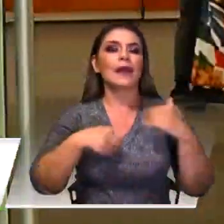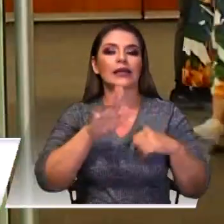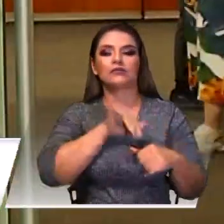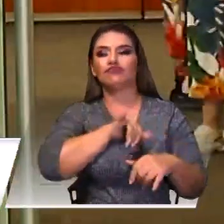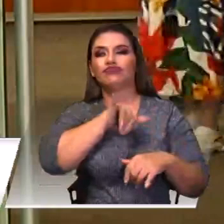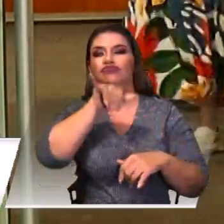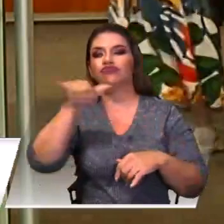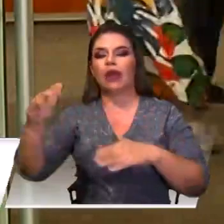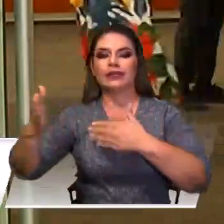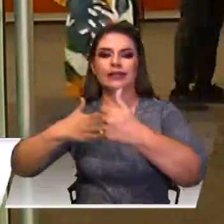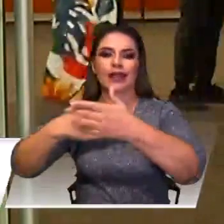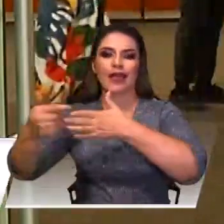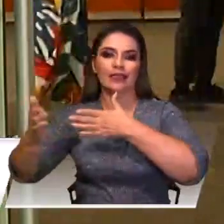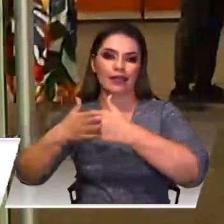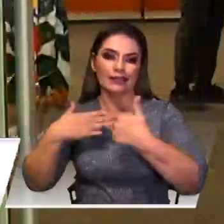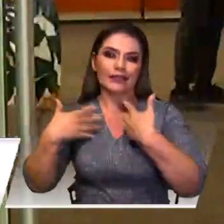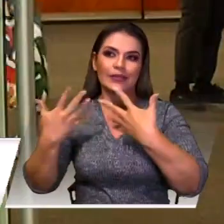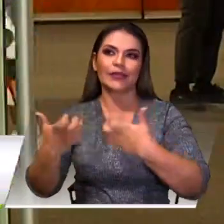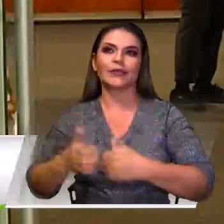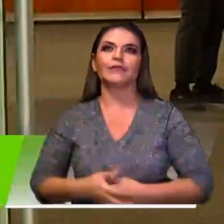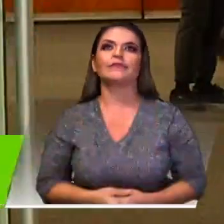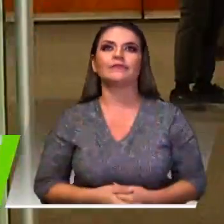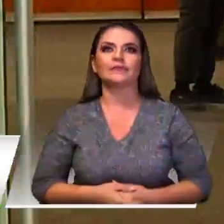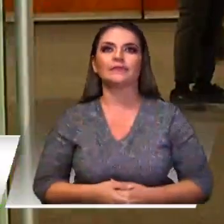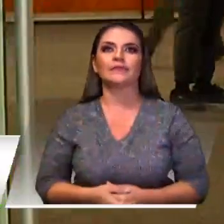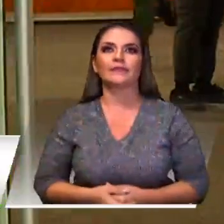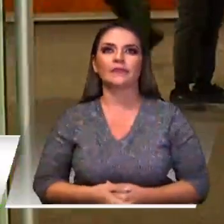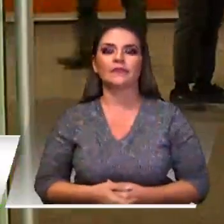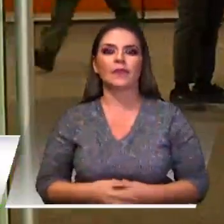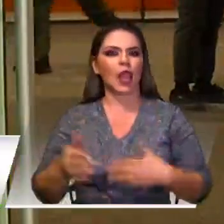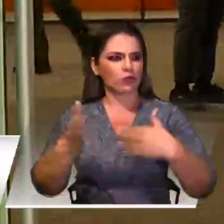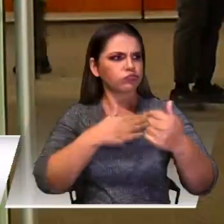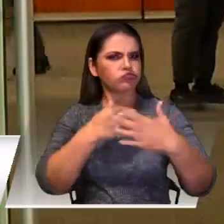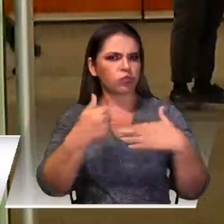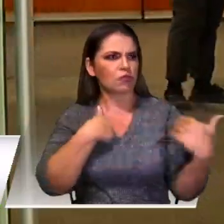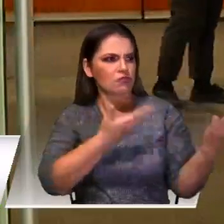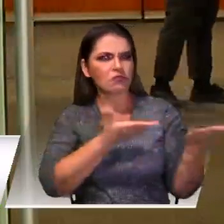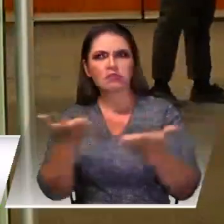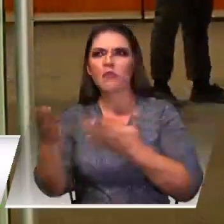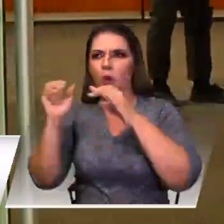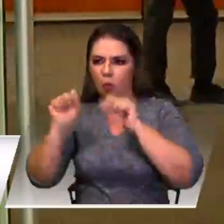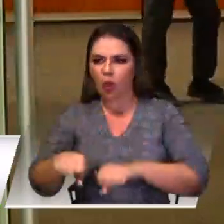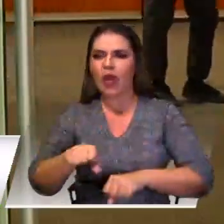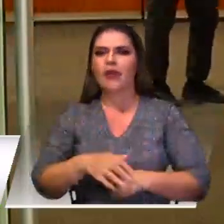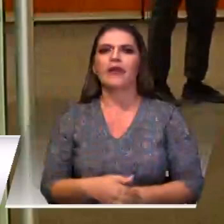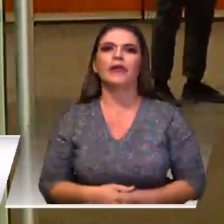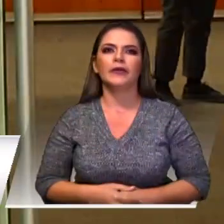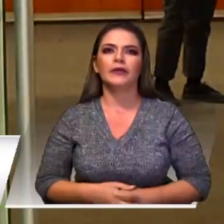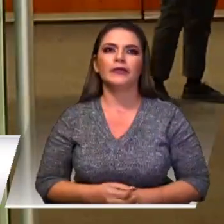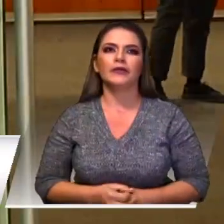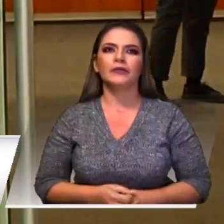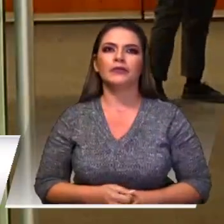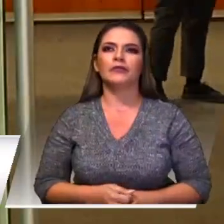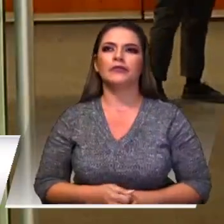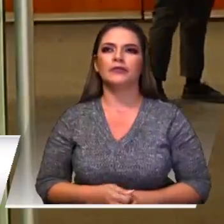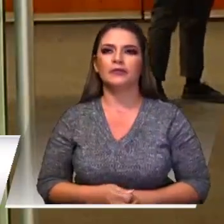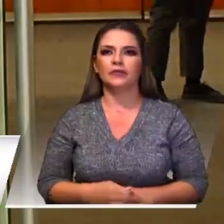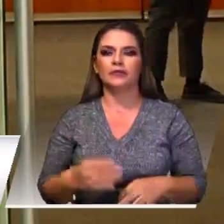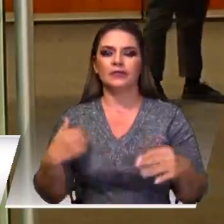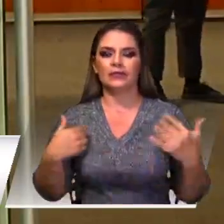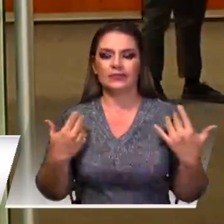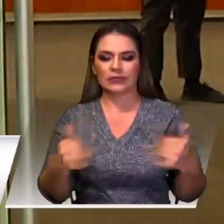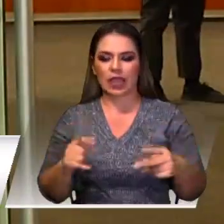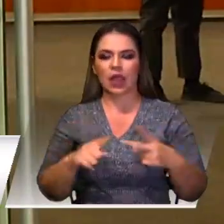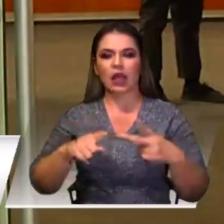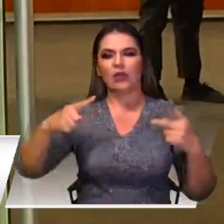quiere viajar a San Andrés. San Andrés está preparadísimo para recibirlos, organizó todo lo que ha pasado después